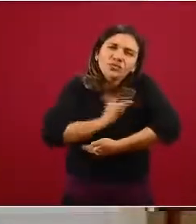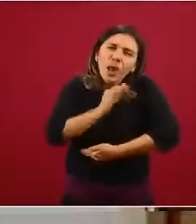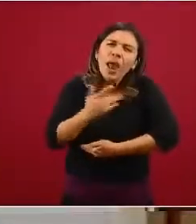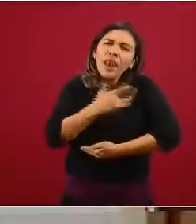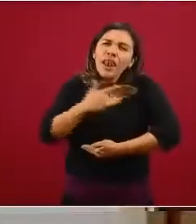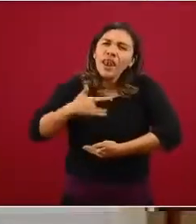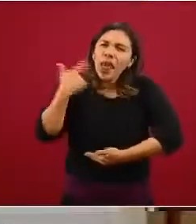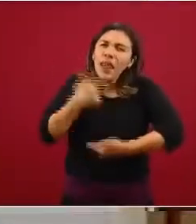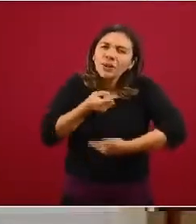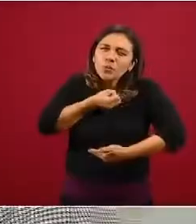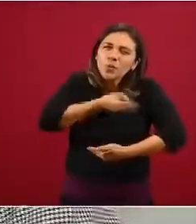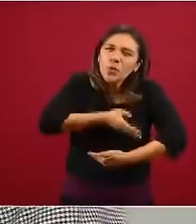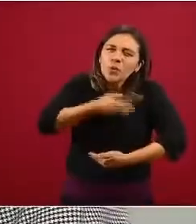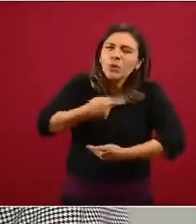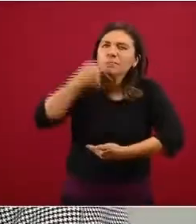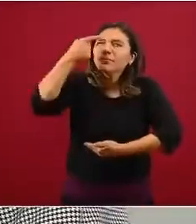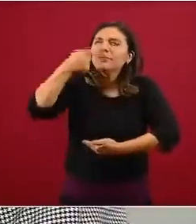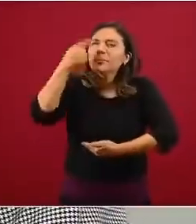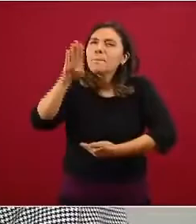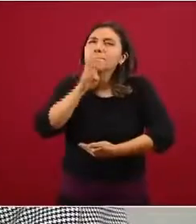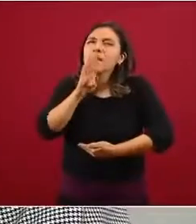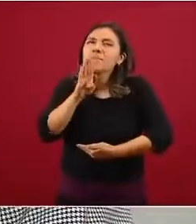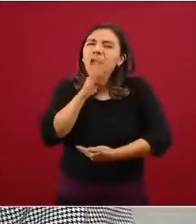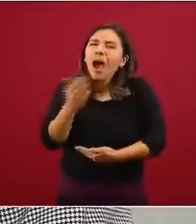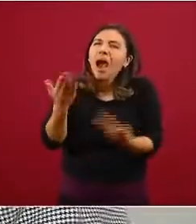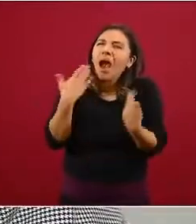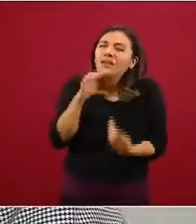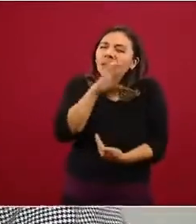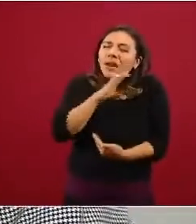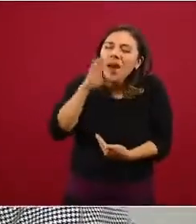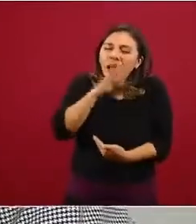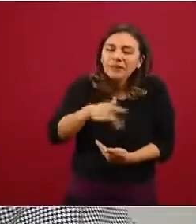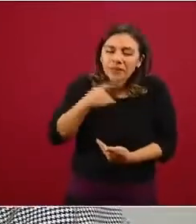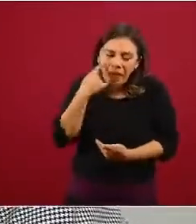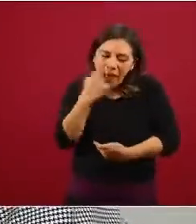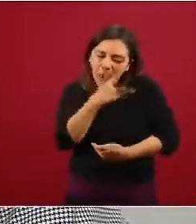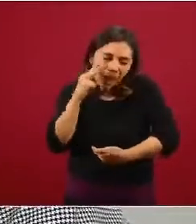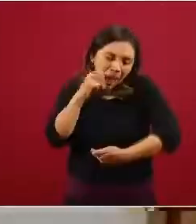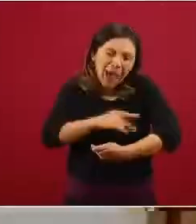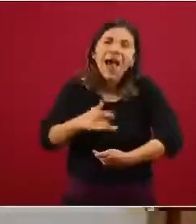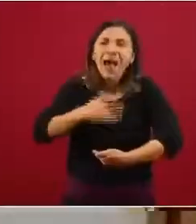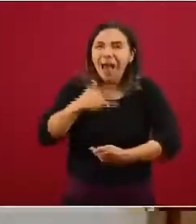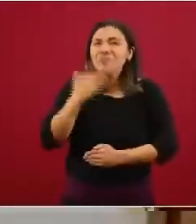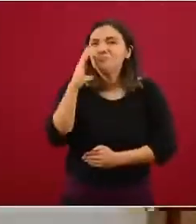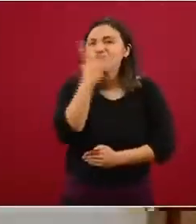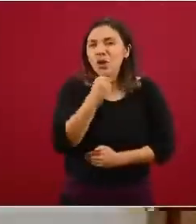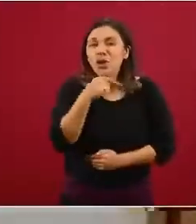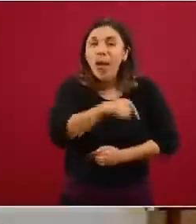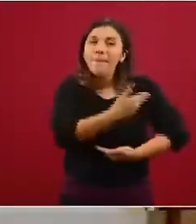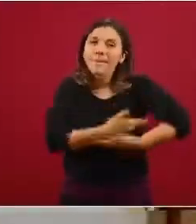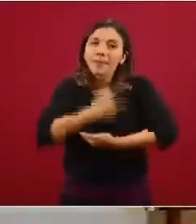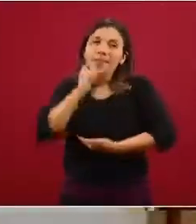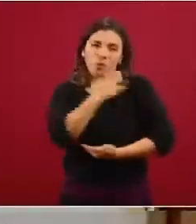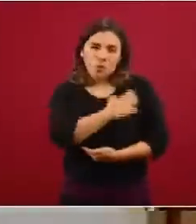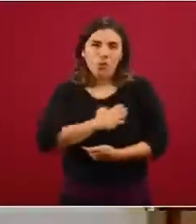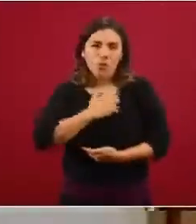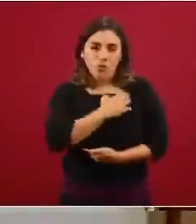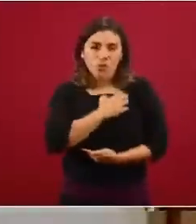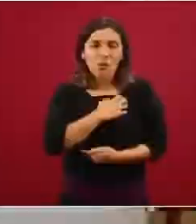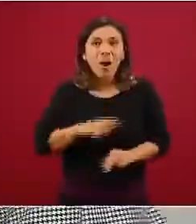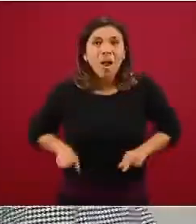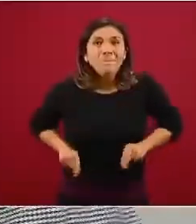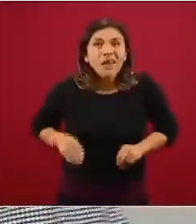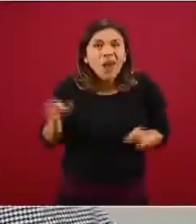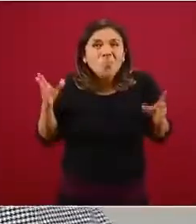leche materna, el olor de la madre, su calor, su mirada, eso se siente bonito y el bebé está contento. El